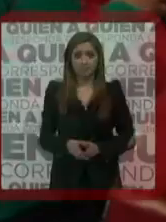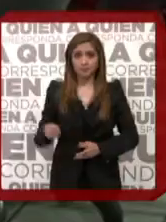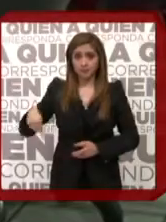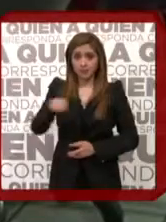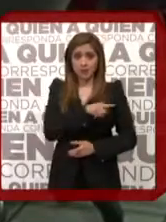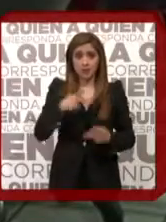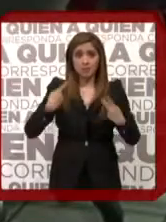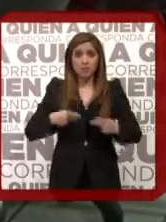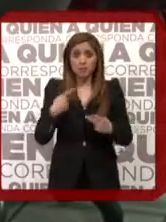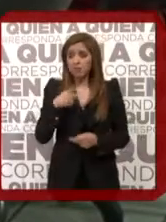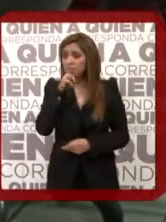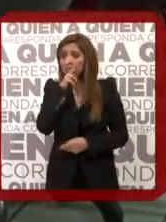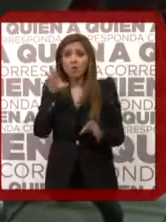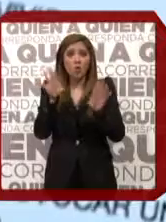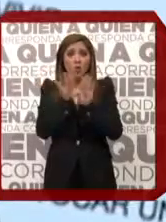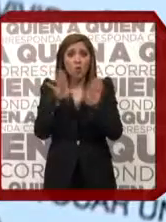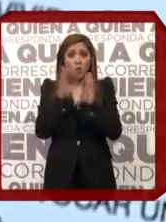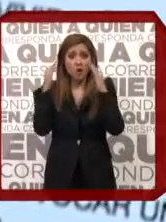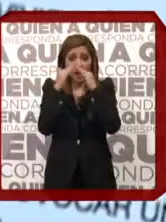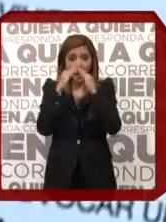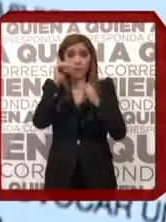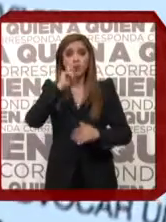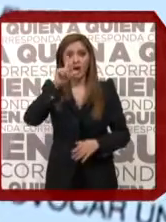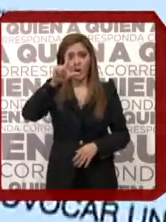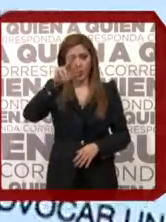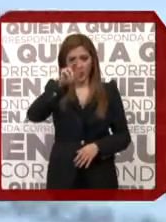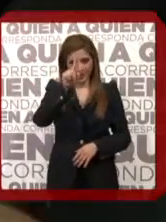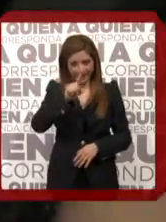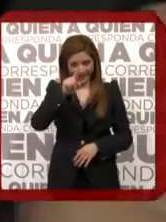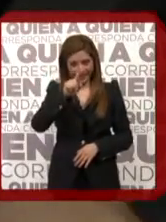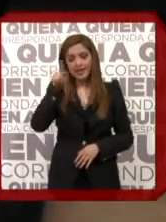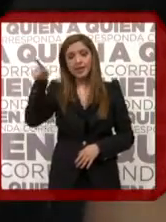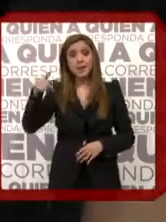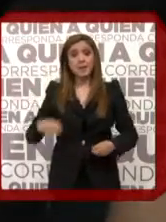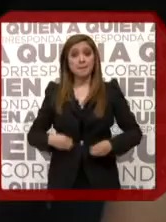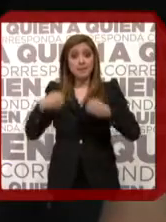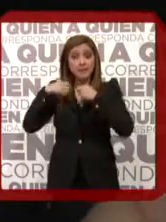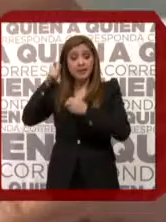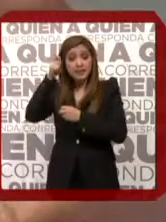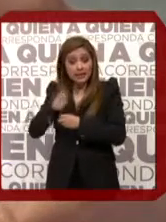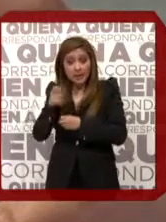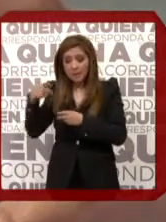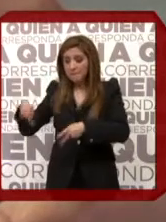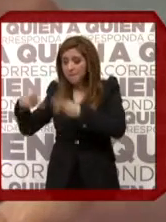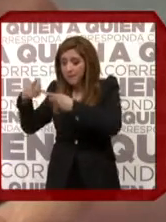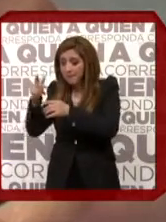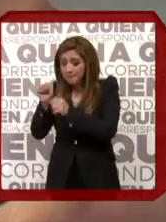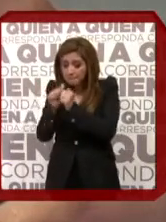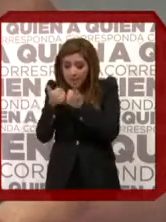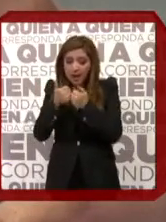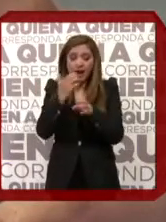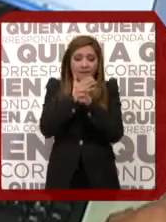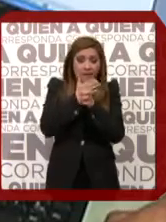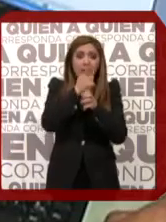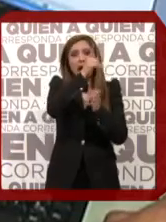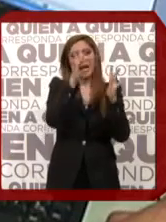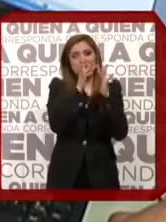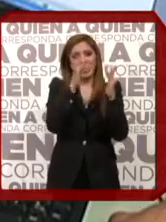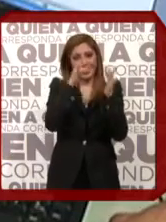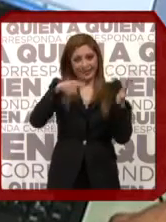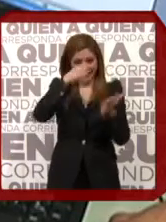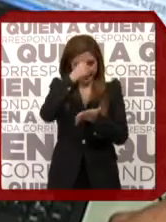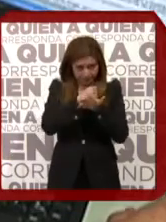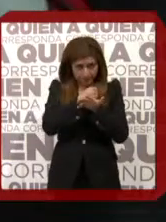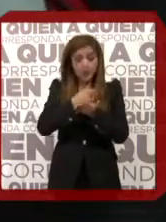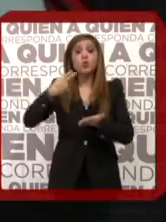inquietud de saber cómo obtener un crédito de vivienda, la señora Luz Claudia Plata Hernández, quien vive de la venta de pan y café, hizo contacto con el programa a quien corresponda.